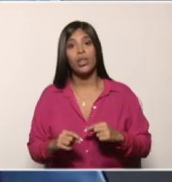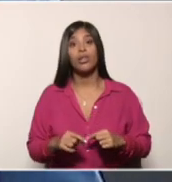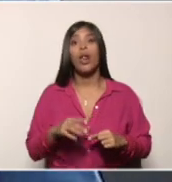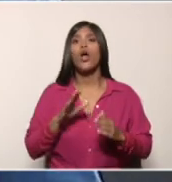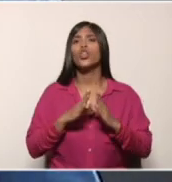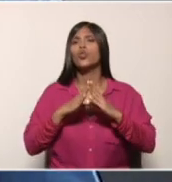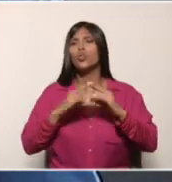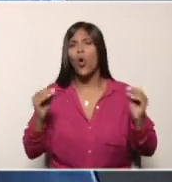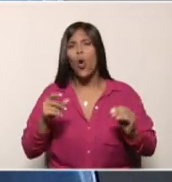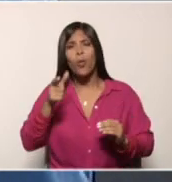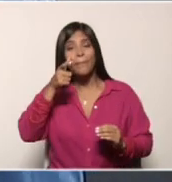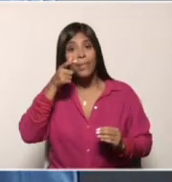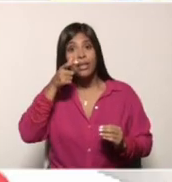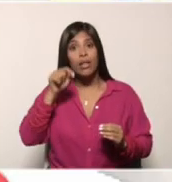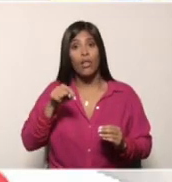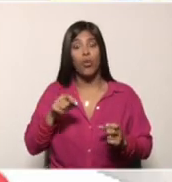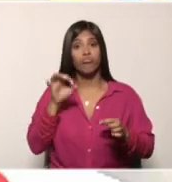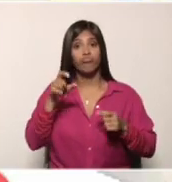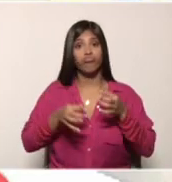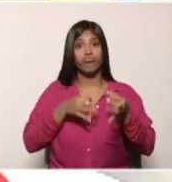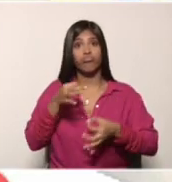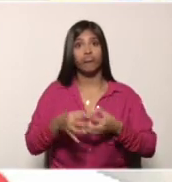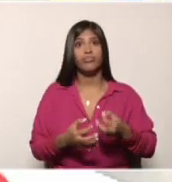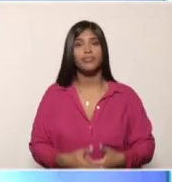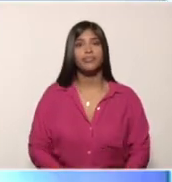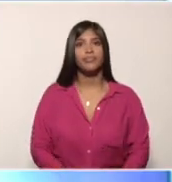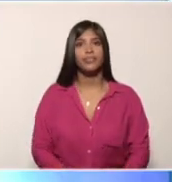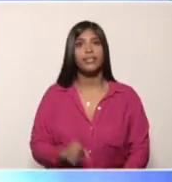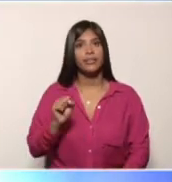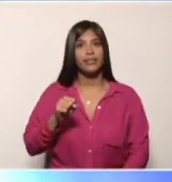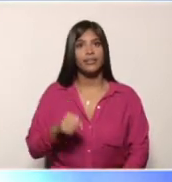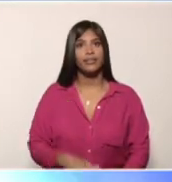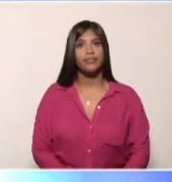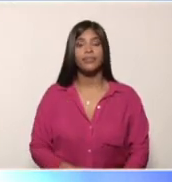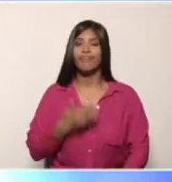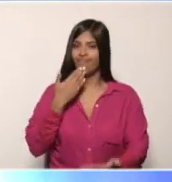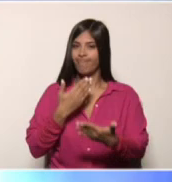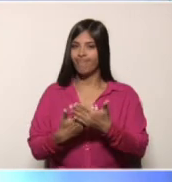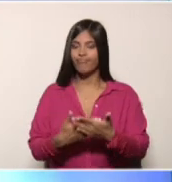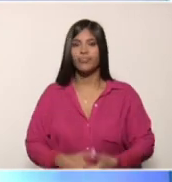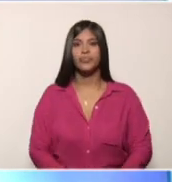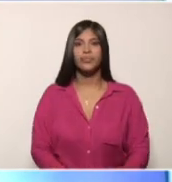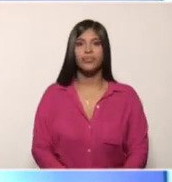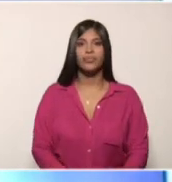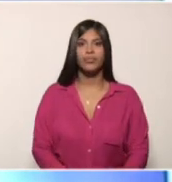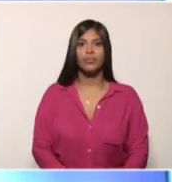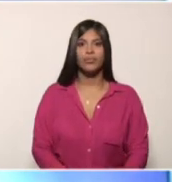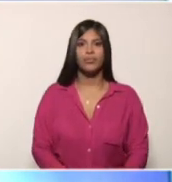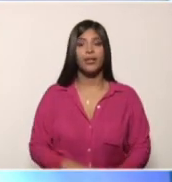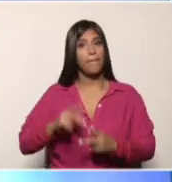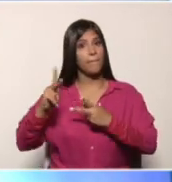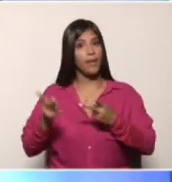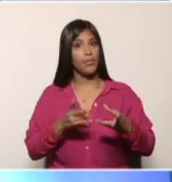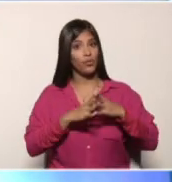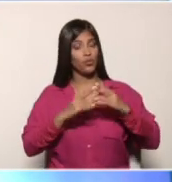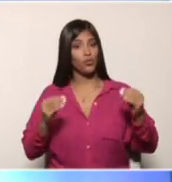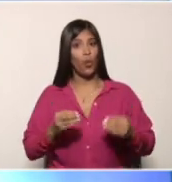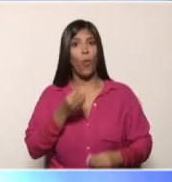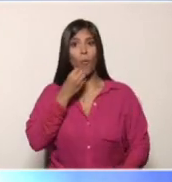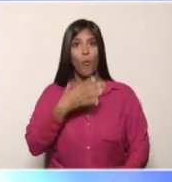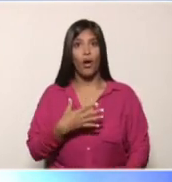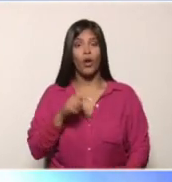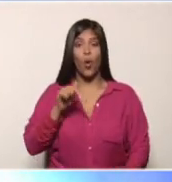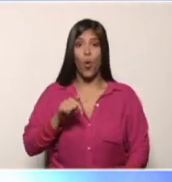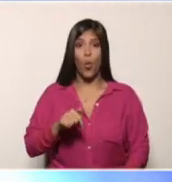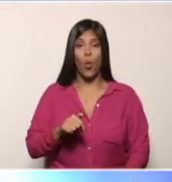muchísima atención a la clase del día de hoy. Profe, lo dejo entonces para que comience. Yes, ma'am. Thank you very much. Welcome back again. Bueno,